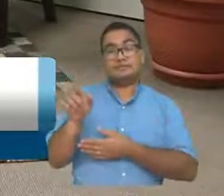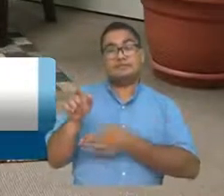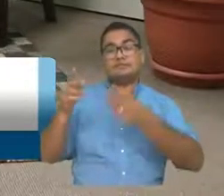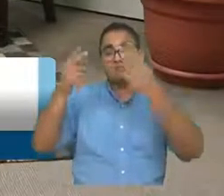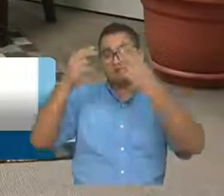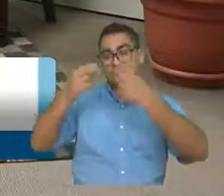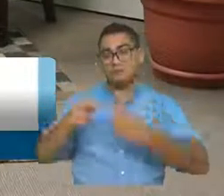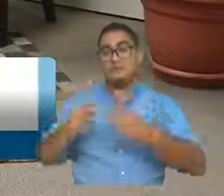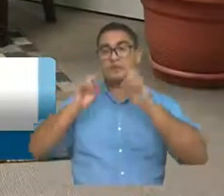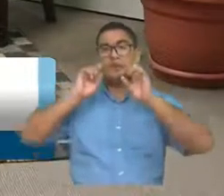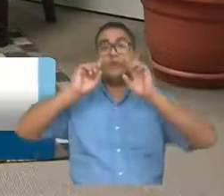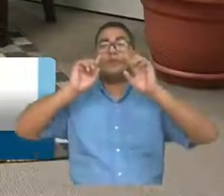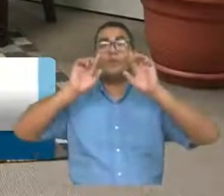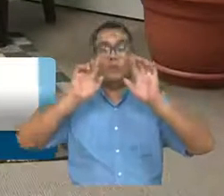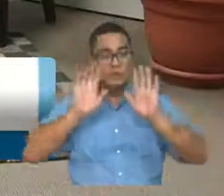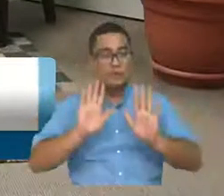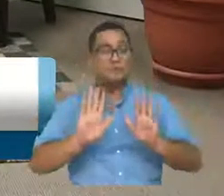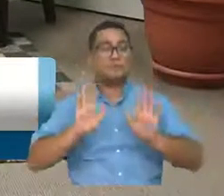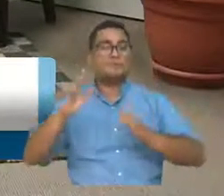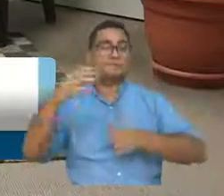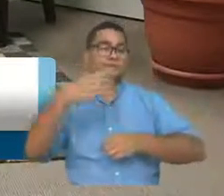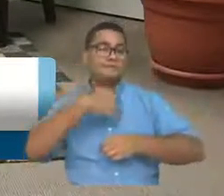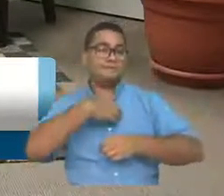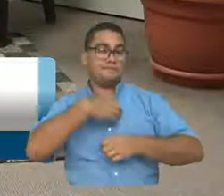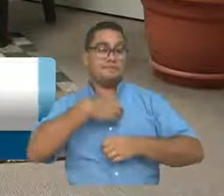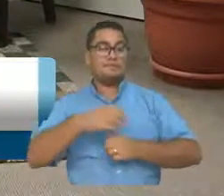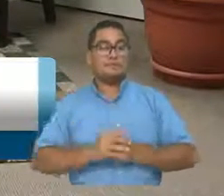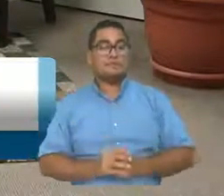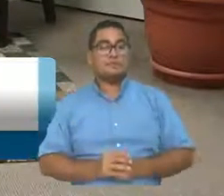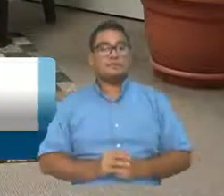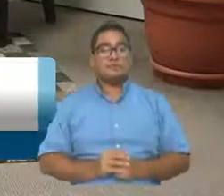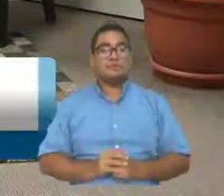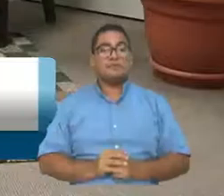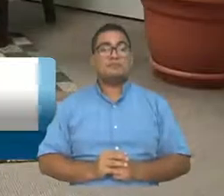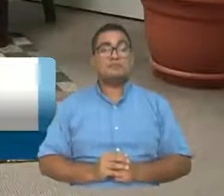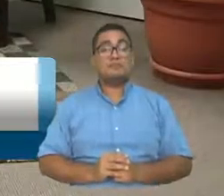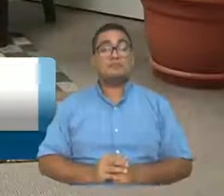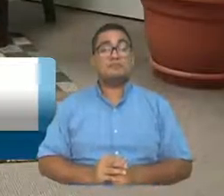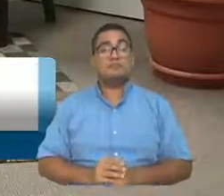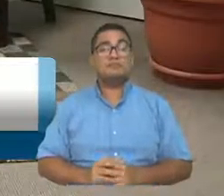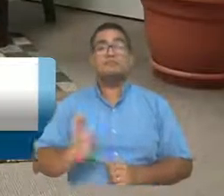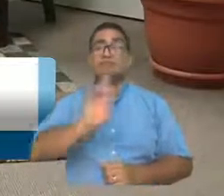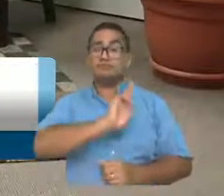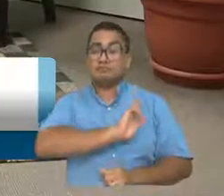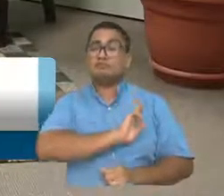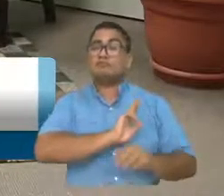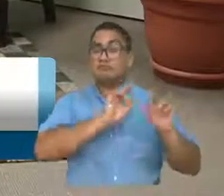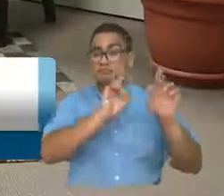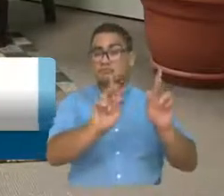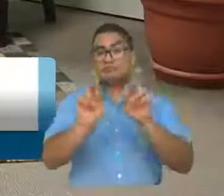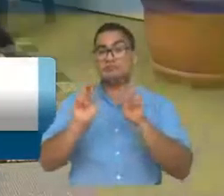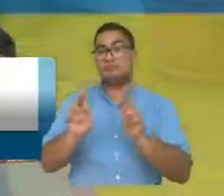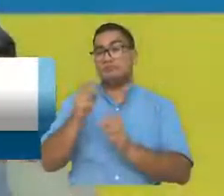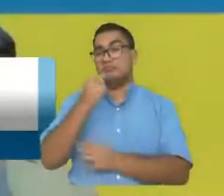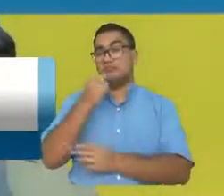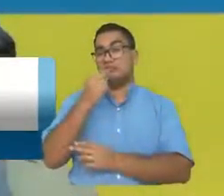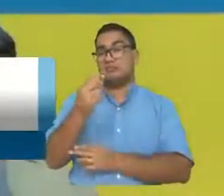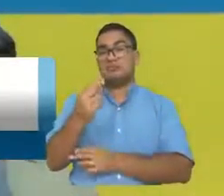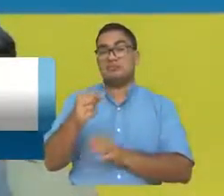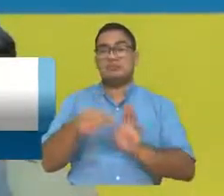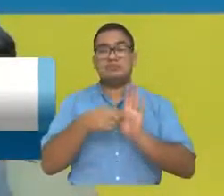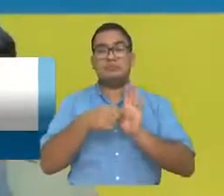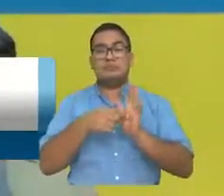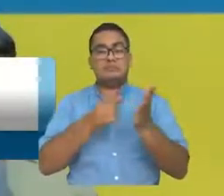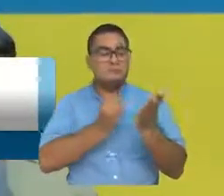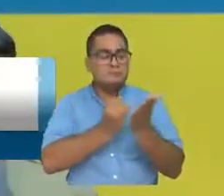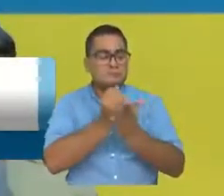lo que es la saturación de oxígeno, para que así de esa manera que están viendo el funcionamiento del pulmón,